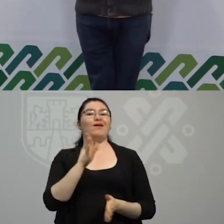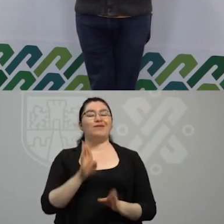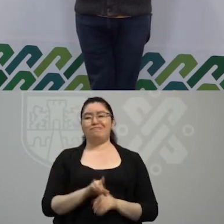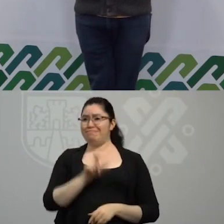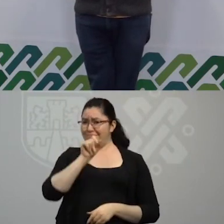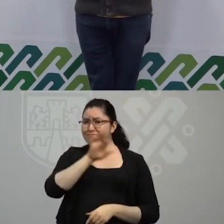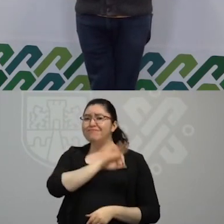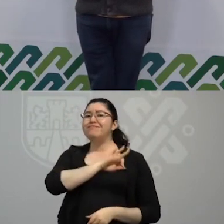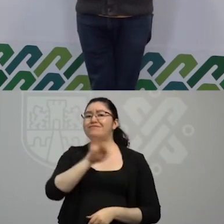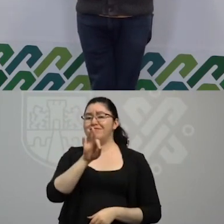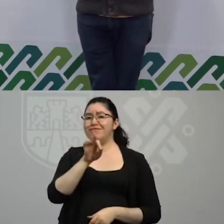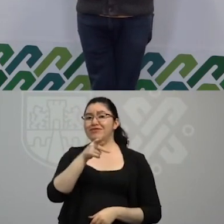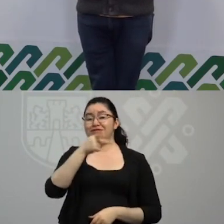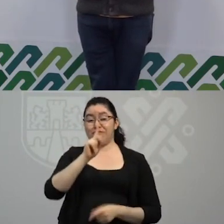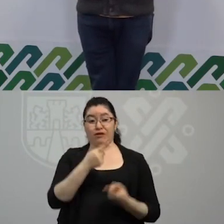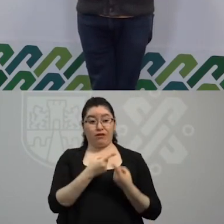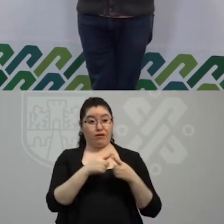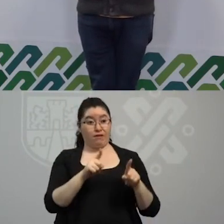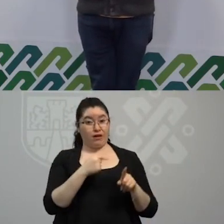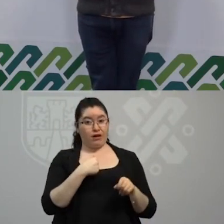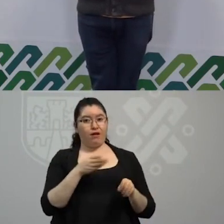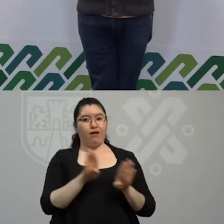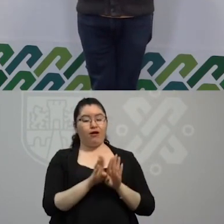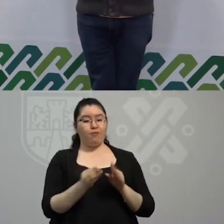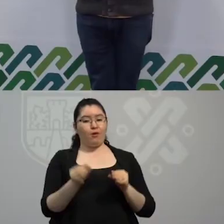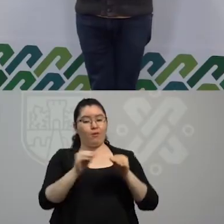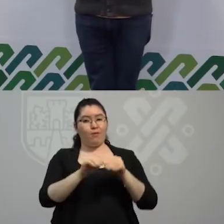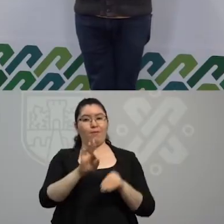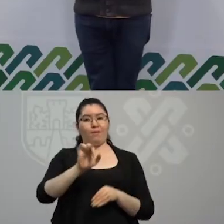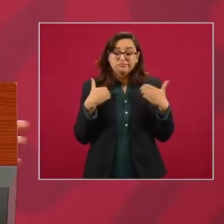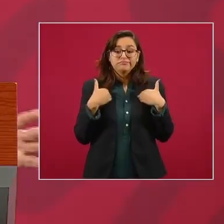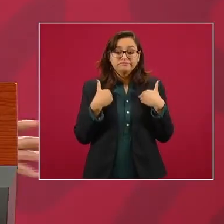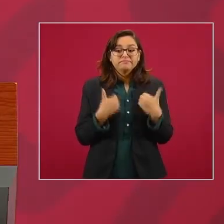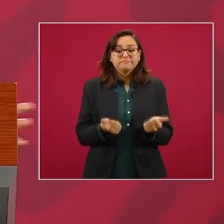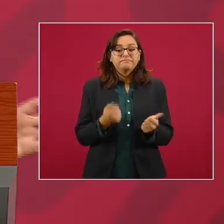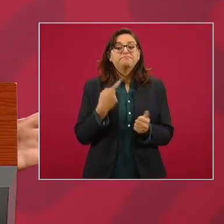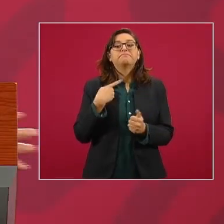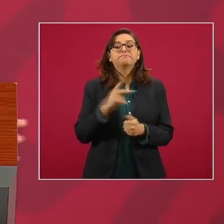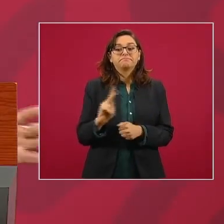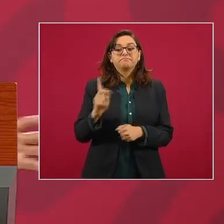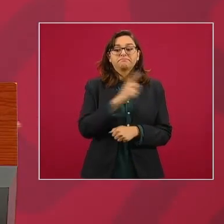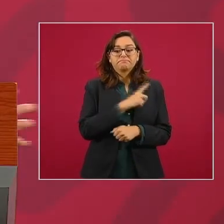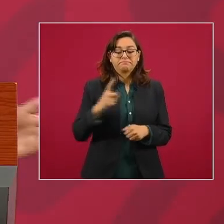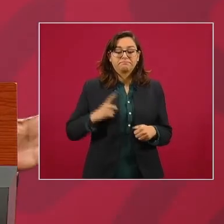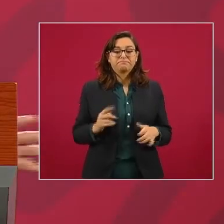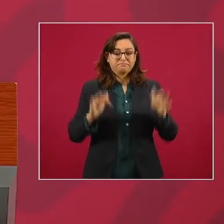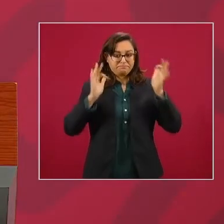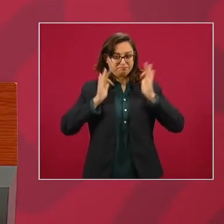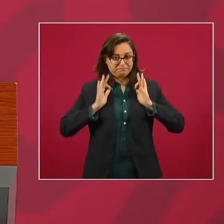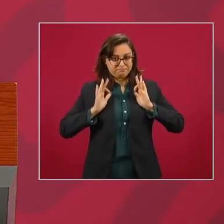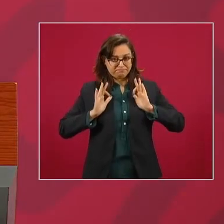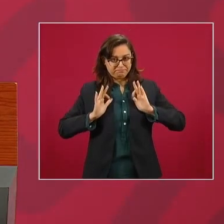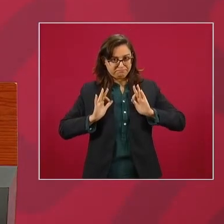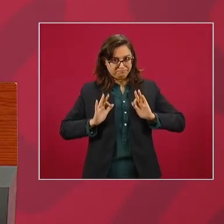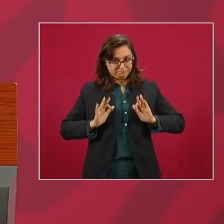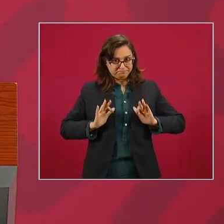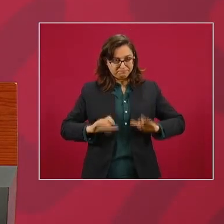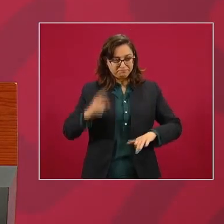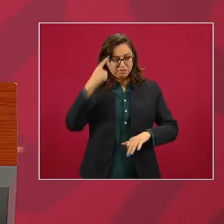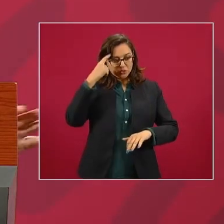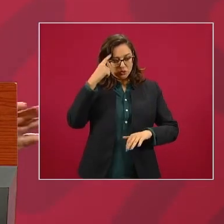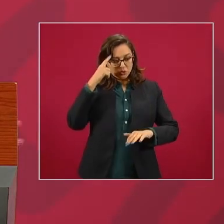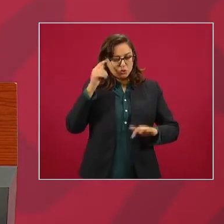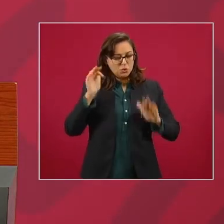También se vale, ¿no? Pero pues sí es distinto decir que es un plantón a un performance. En su conferencia de prensa en Palacio Nacional, el presidente